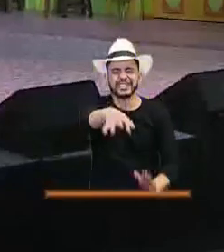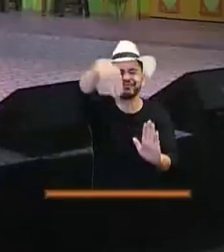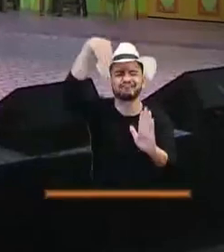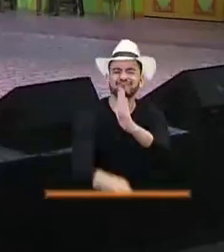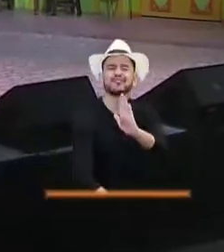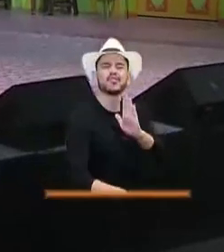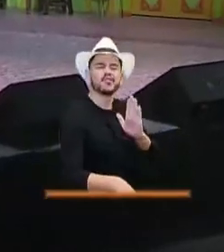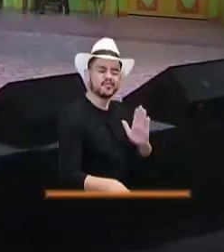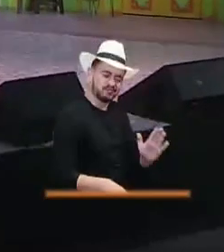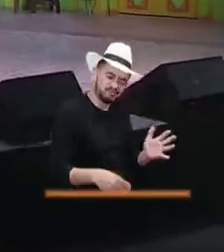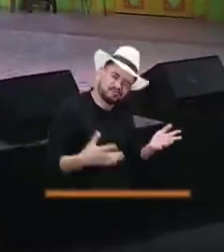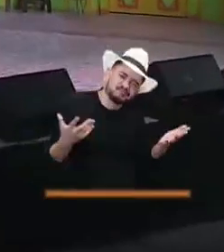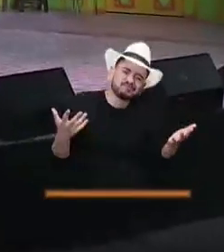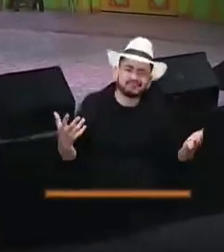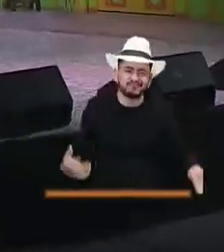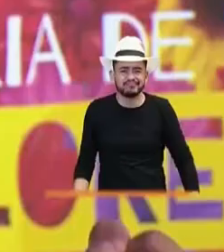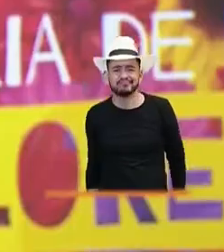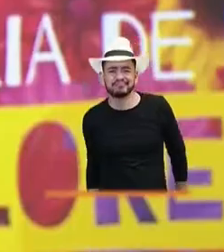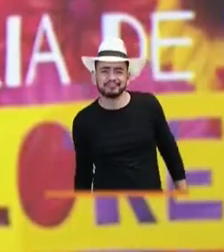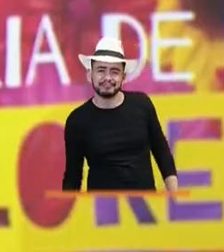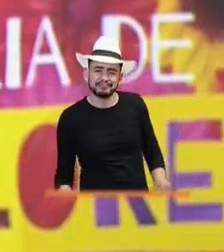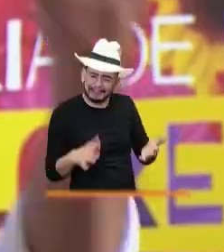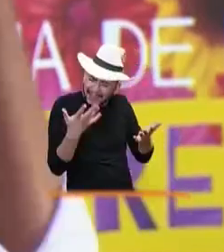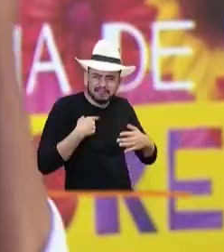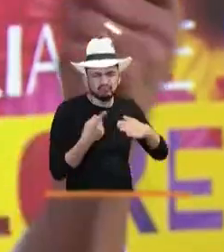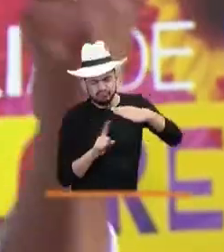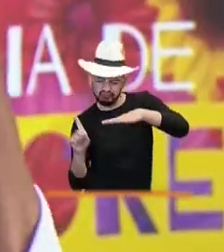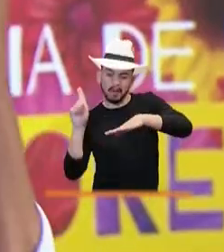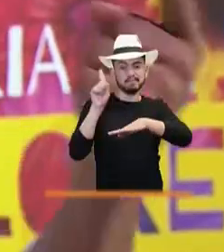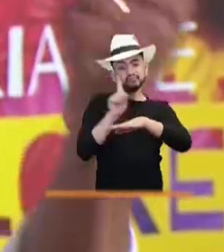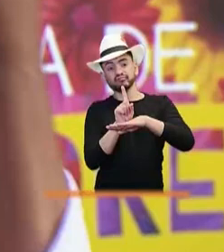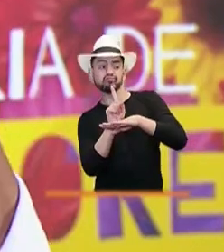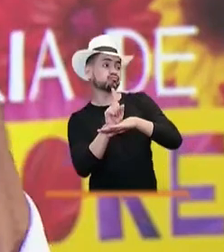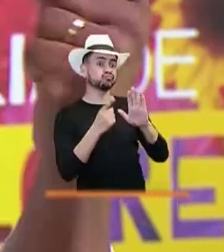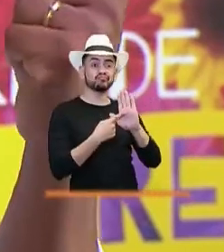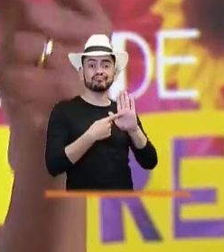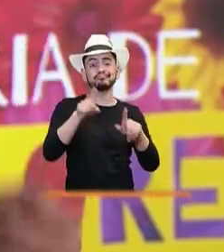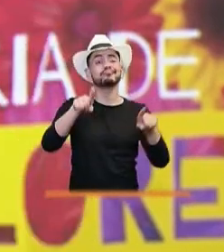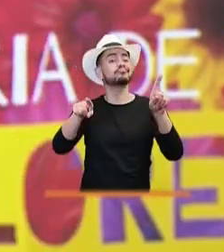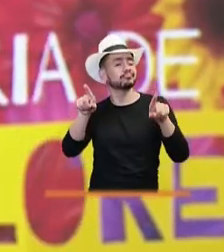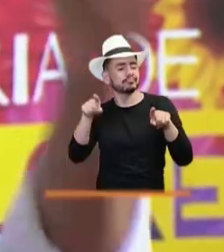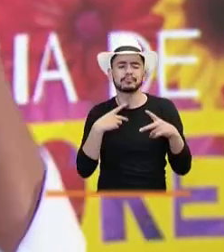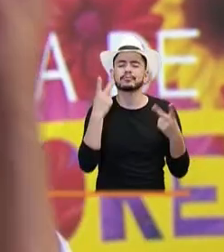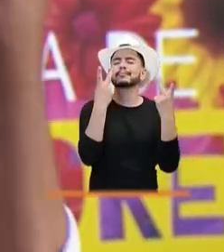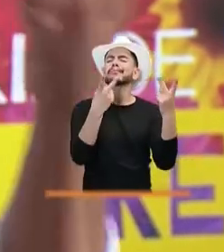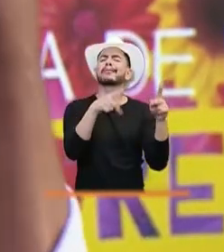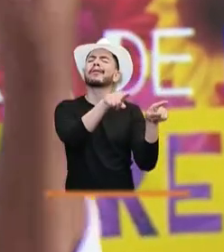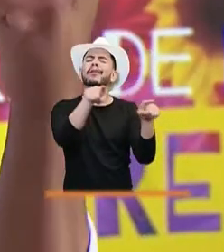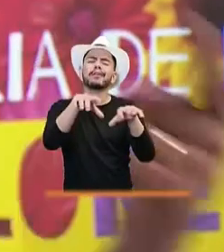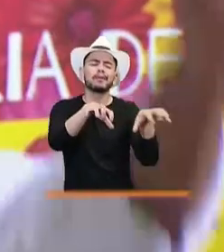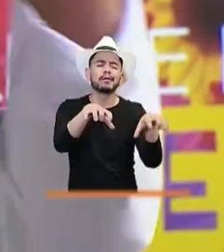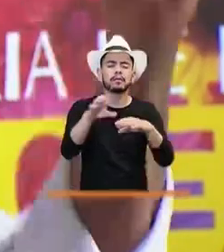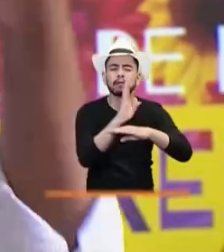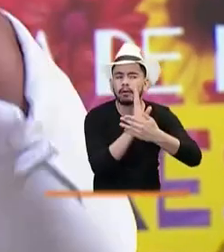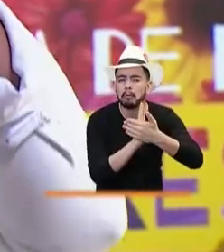caída. En el triunfo se conocen las verdaderas personas. A un rey